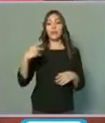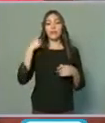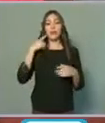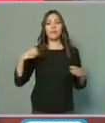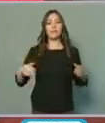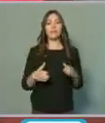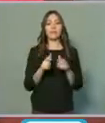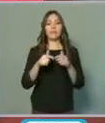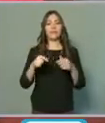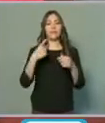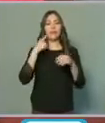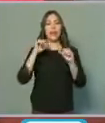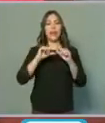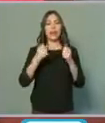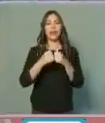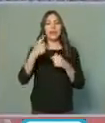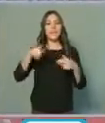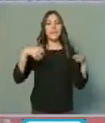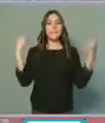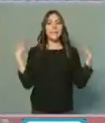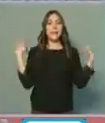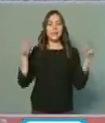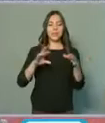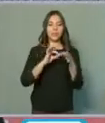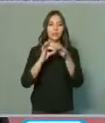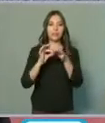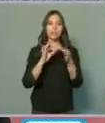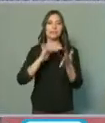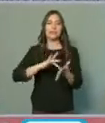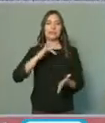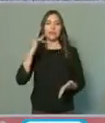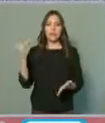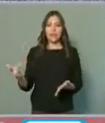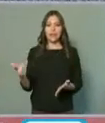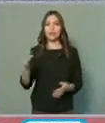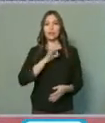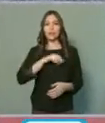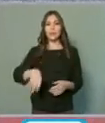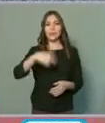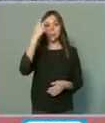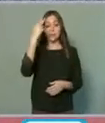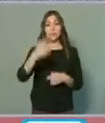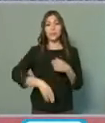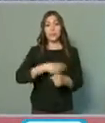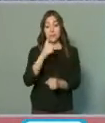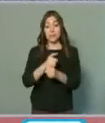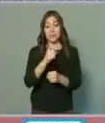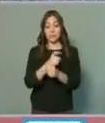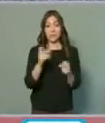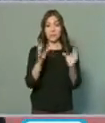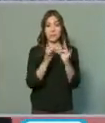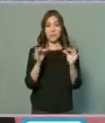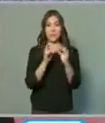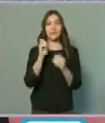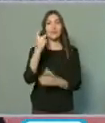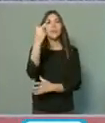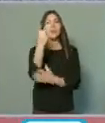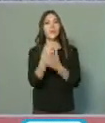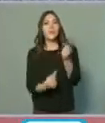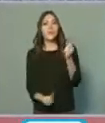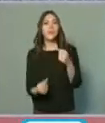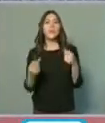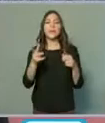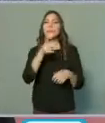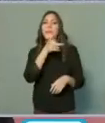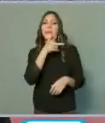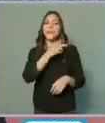todos los que están realizando este espacio. Y pues bueno, compartirles que en primer lugar, el hecho del binomio padres de familia,